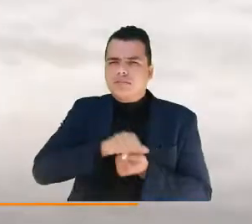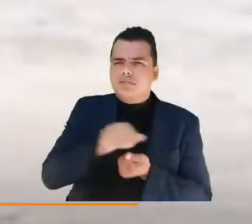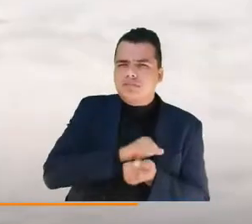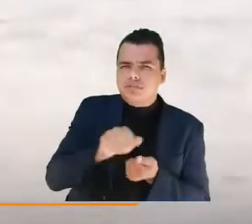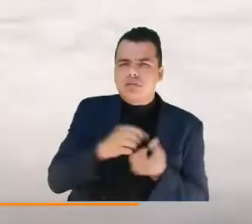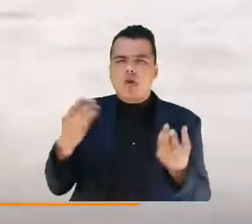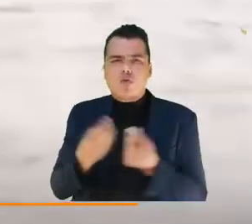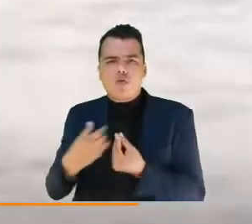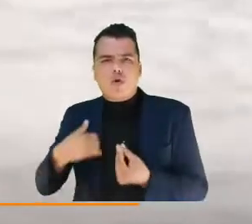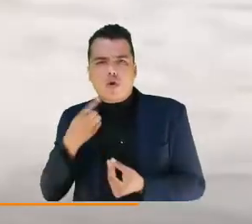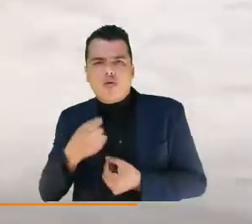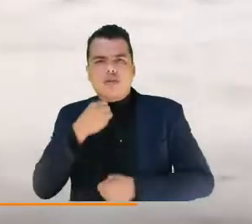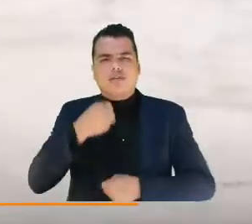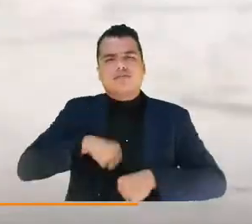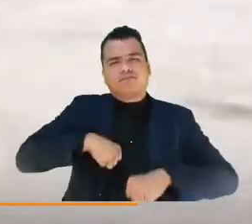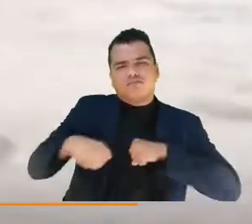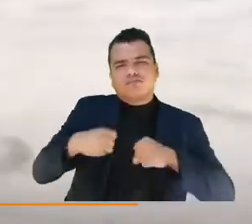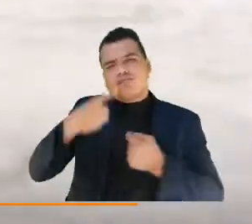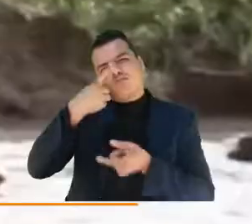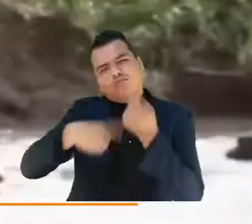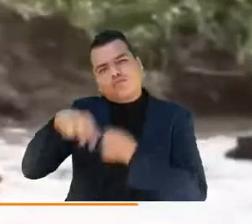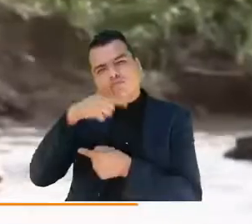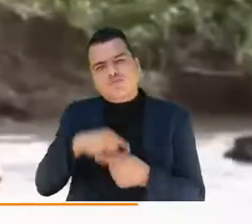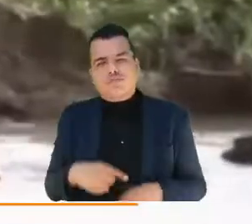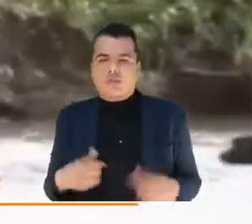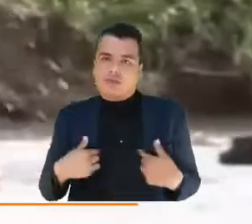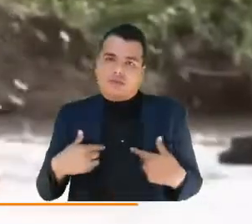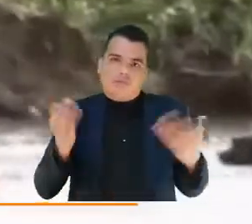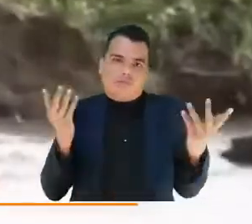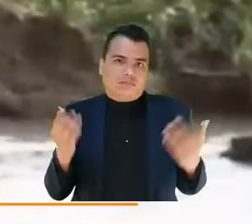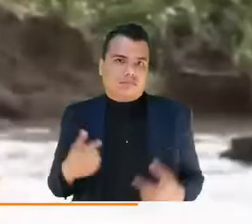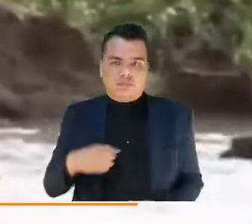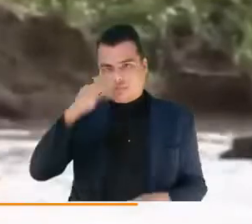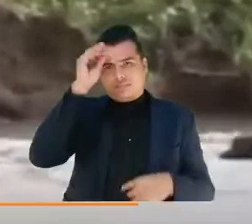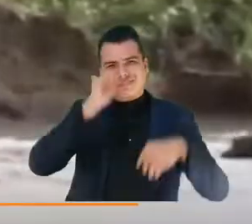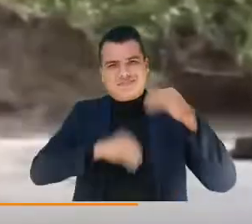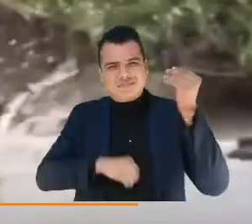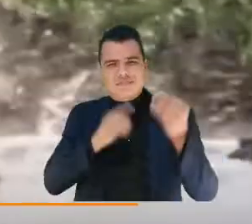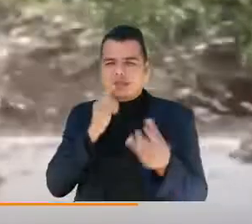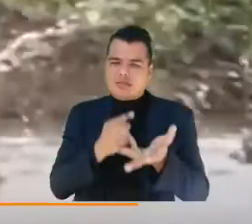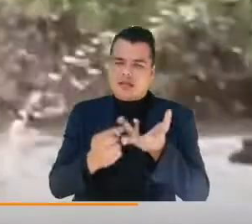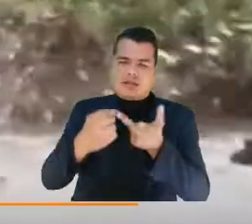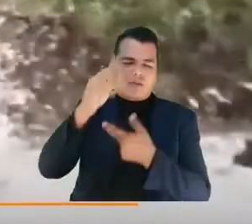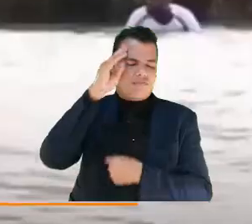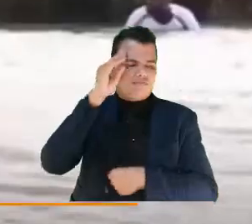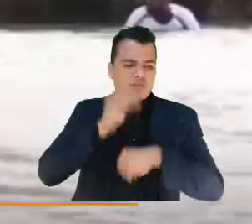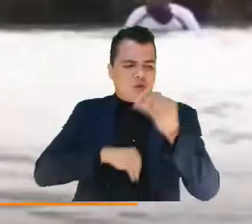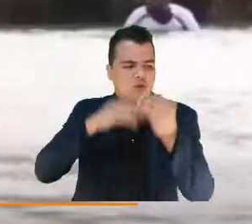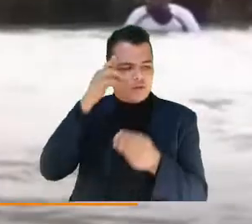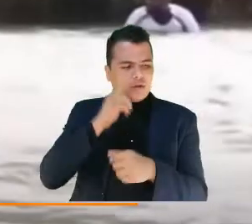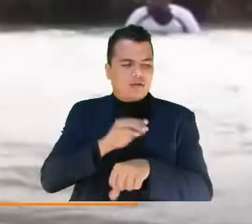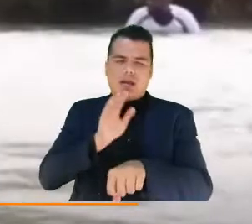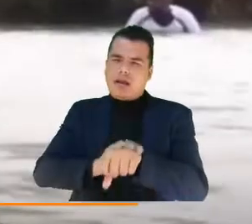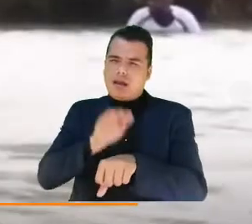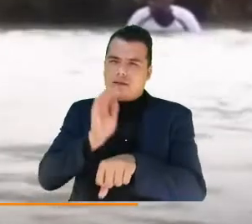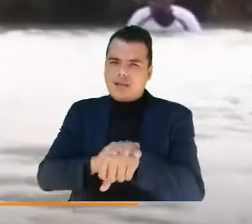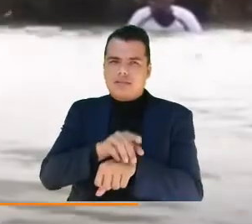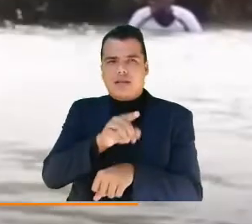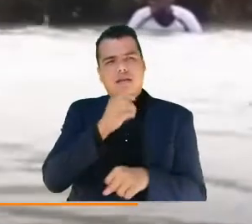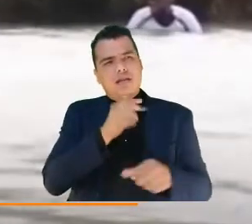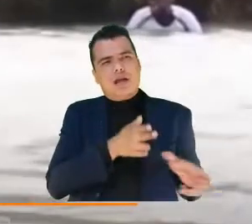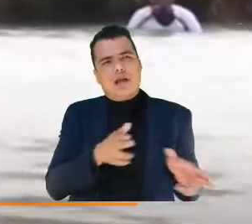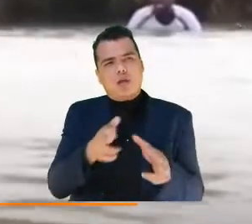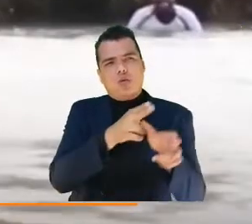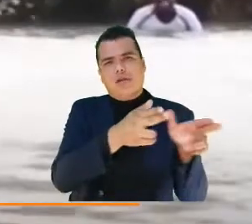los jóvenes nos divertimos en el río, y empezamos a buscar todos los argumentos de por qué no era posible la desviación del río Ovejas